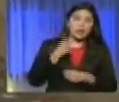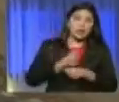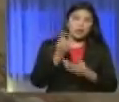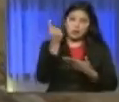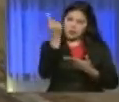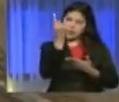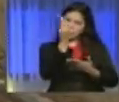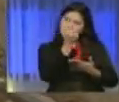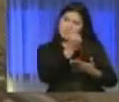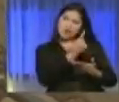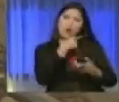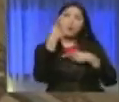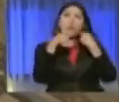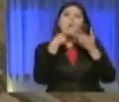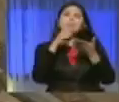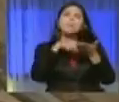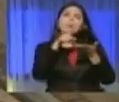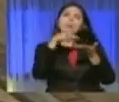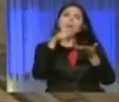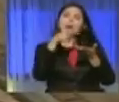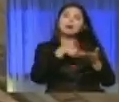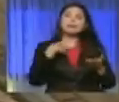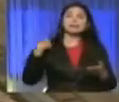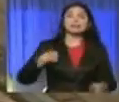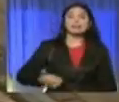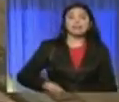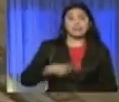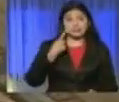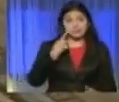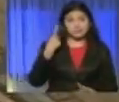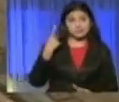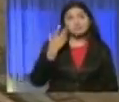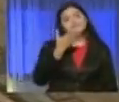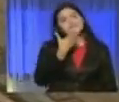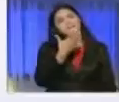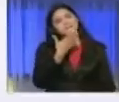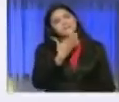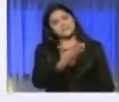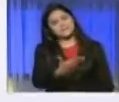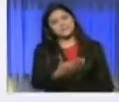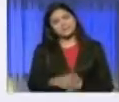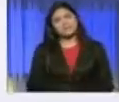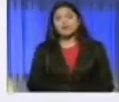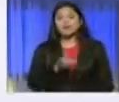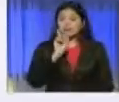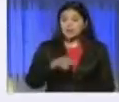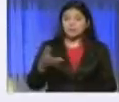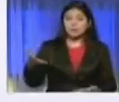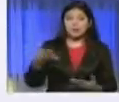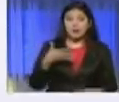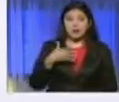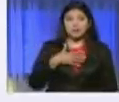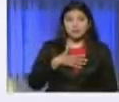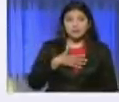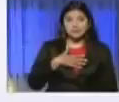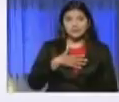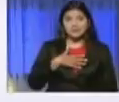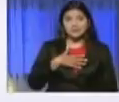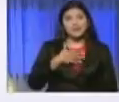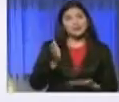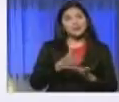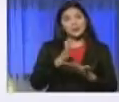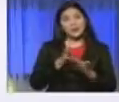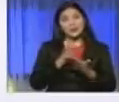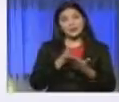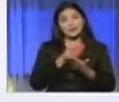de acuarela china. Allí está, se lo agradezco. Igualmente me han regalado estos libros